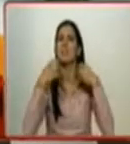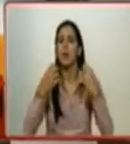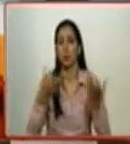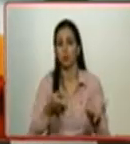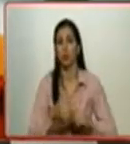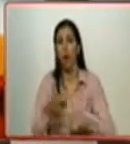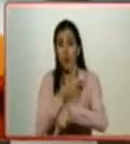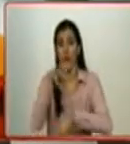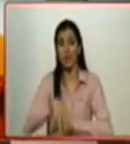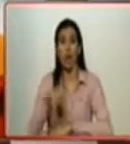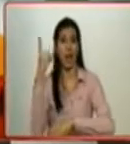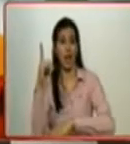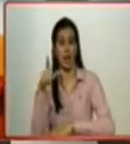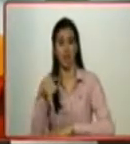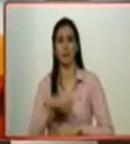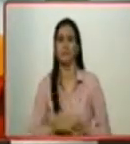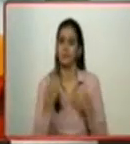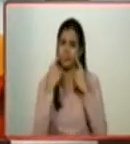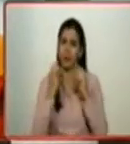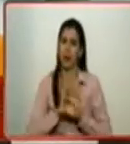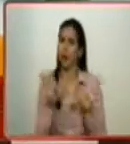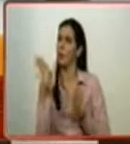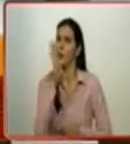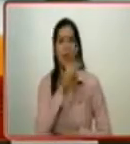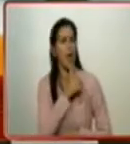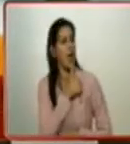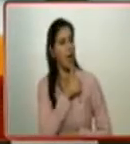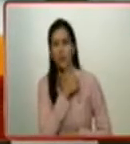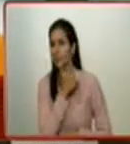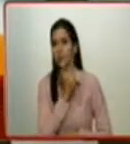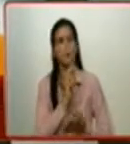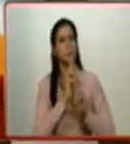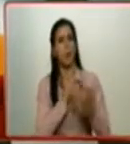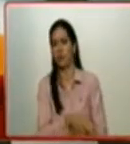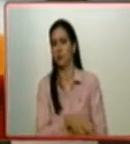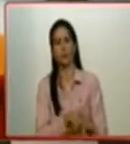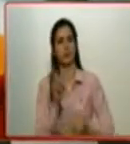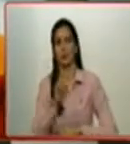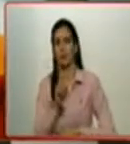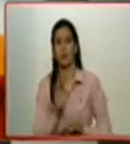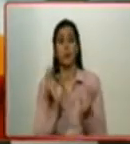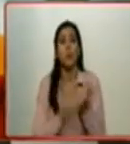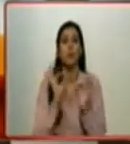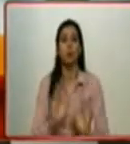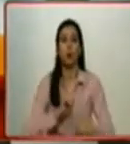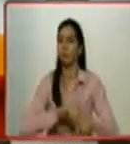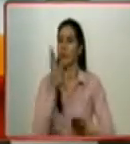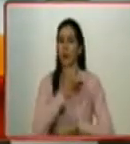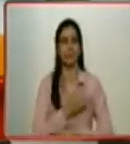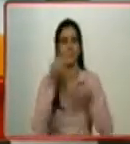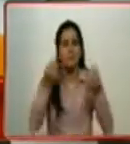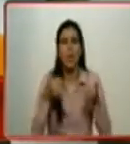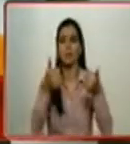Quien gobierna el estado Lara, evidentemente, pues no ha dado esa respuesta oportuna, con eficiencia,